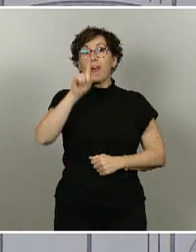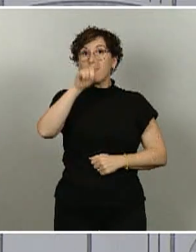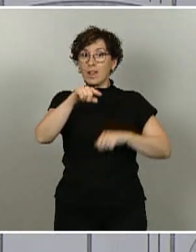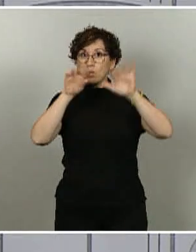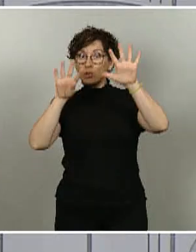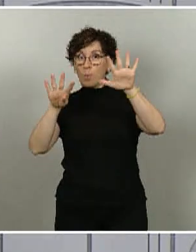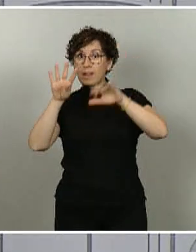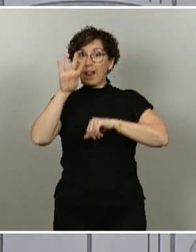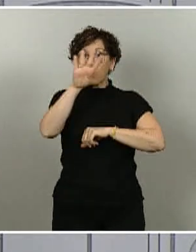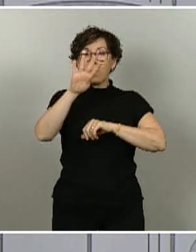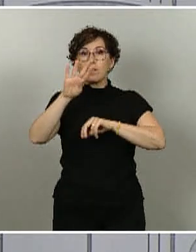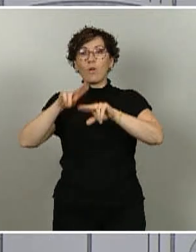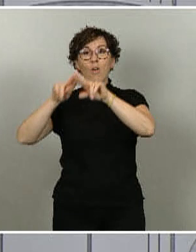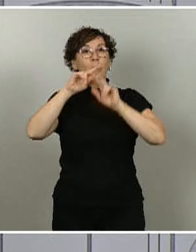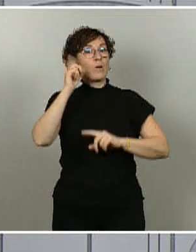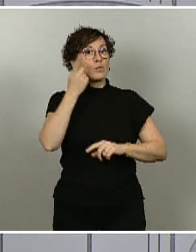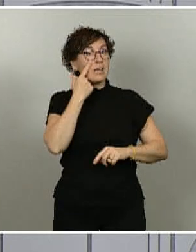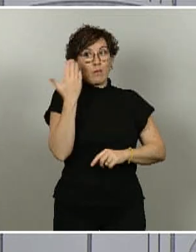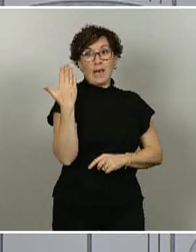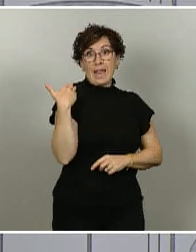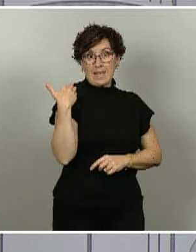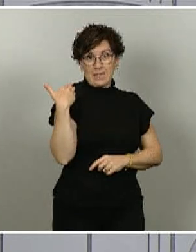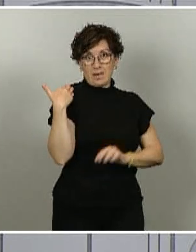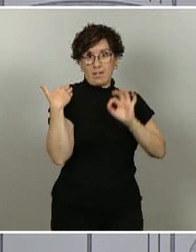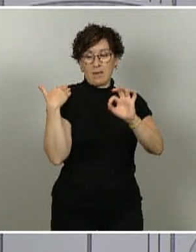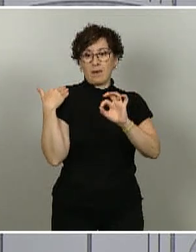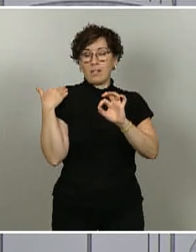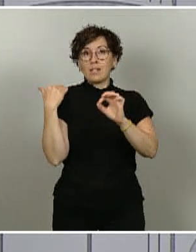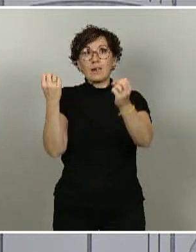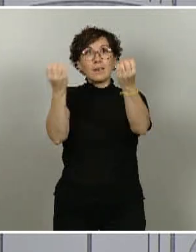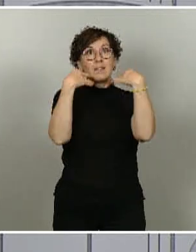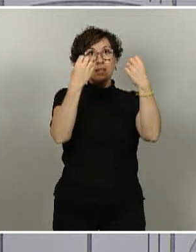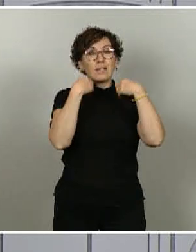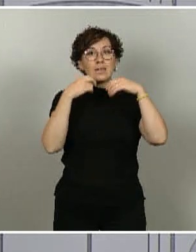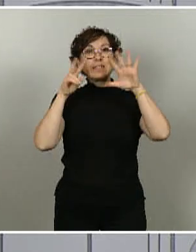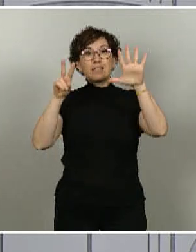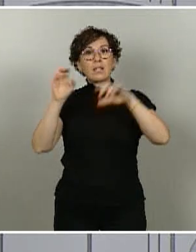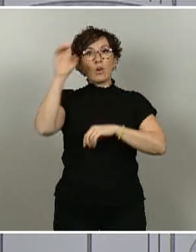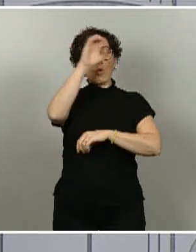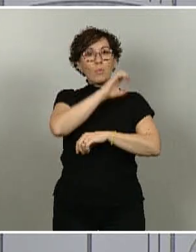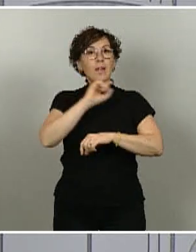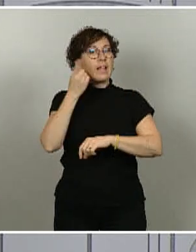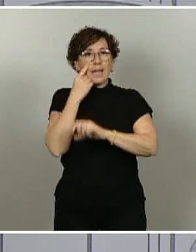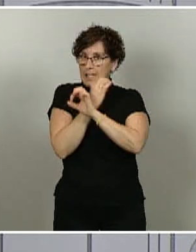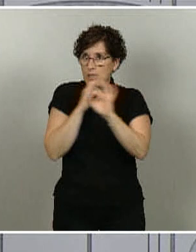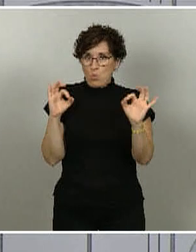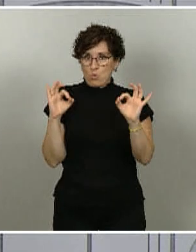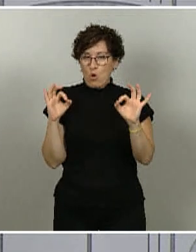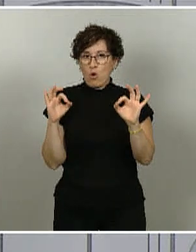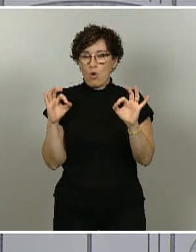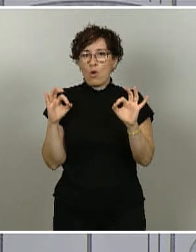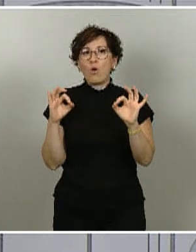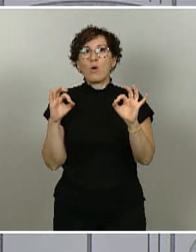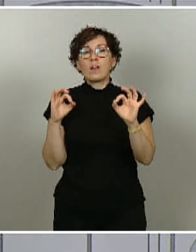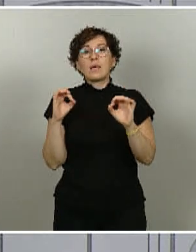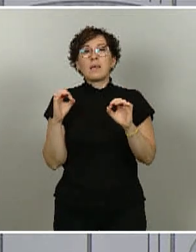les comentaba, ha habido 7 comunidades que no han notificado ninguno y 4 que han notificado únicamente 1